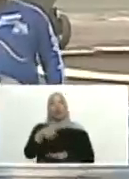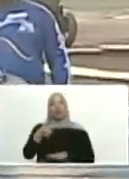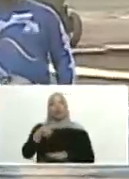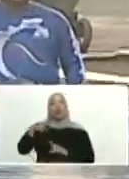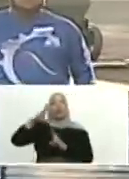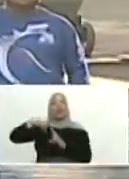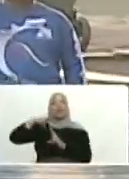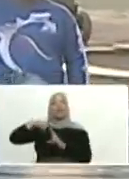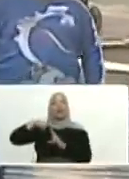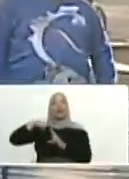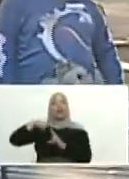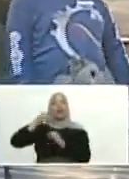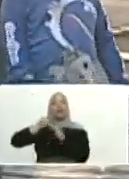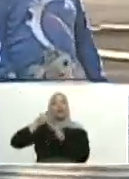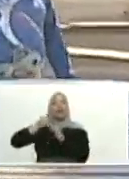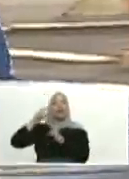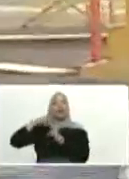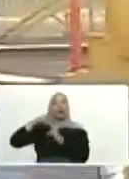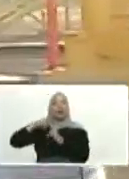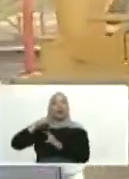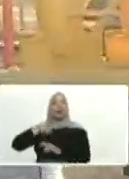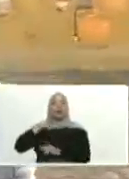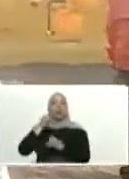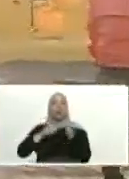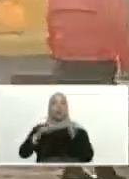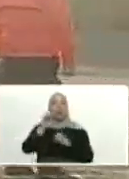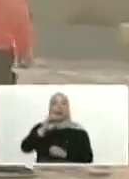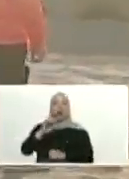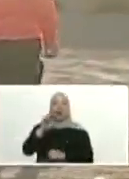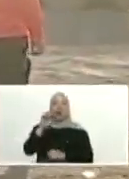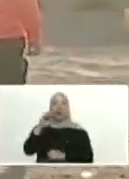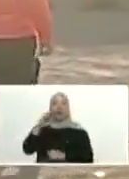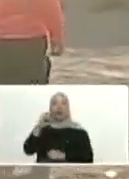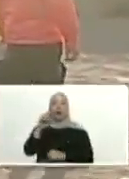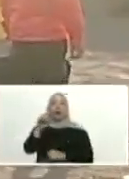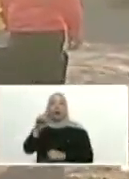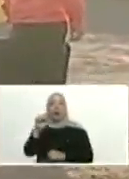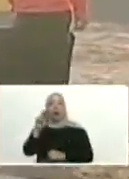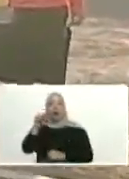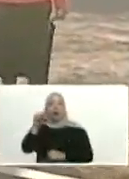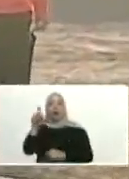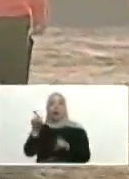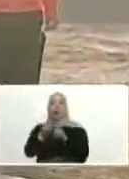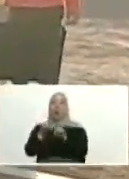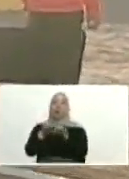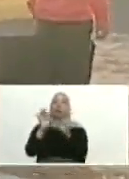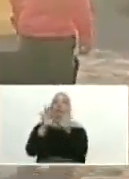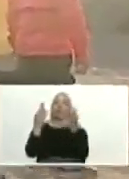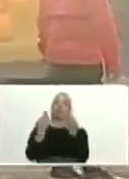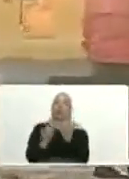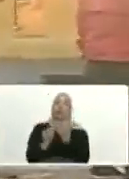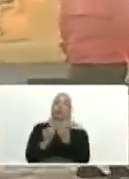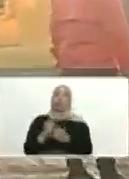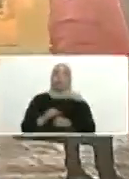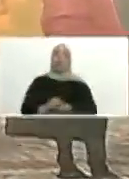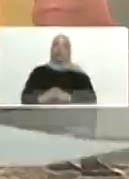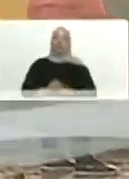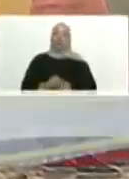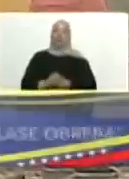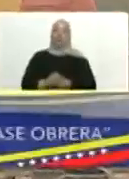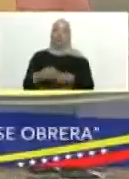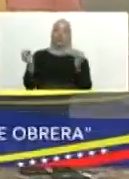ese apellido Escalante somos primos porque parte de mi familia Escalante también por allá por por los